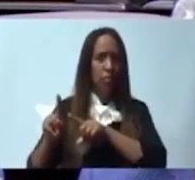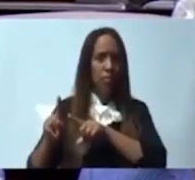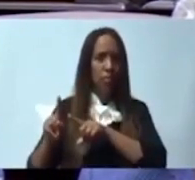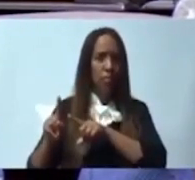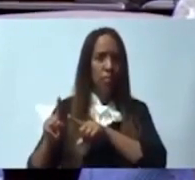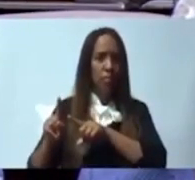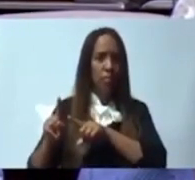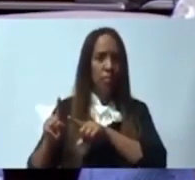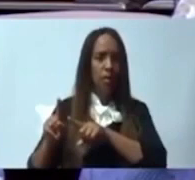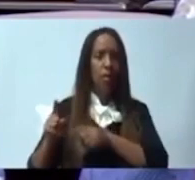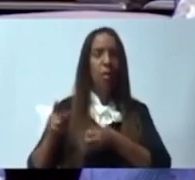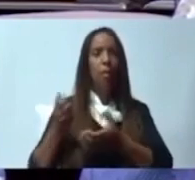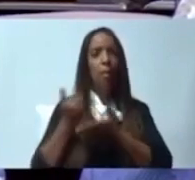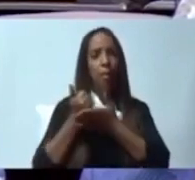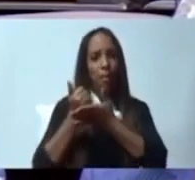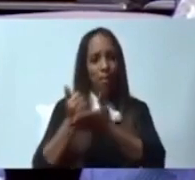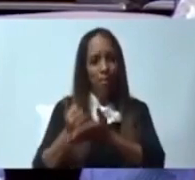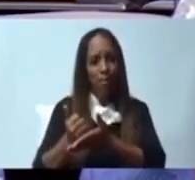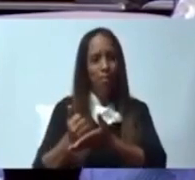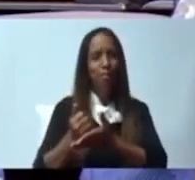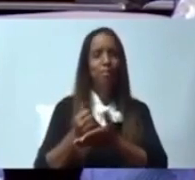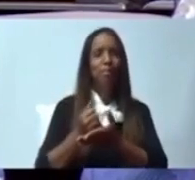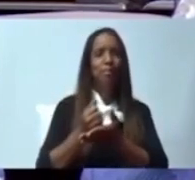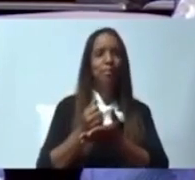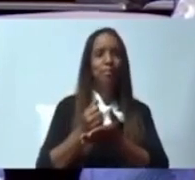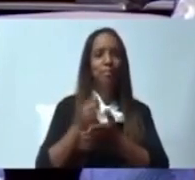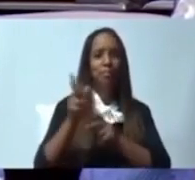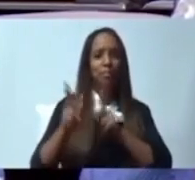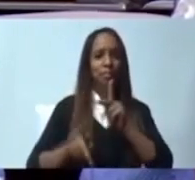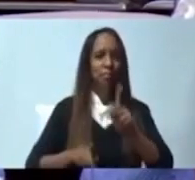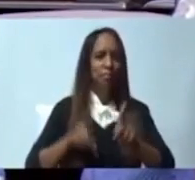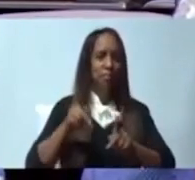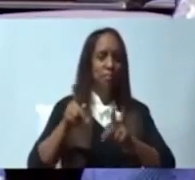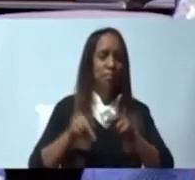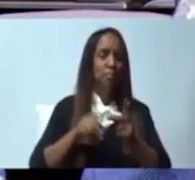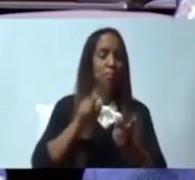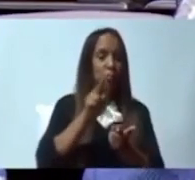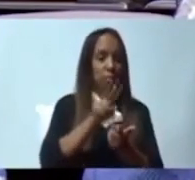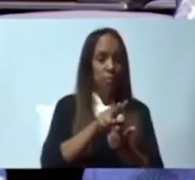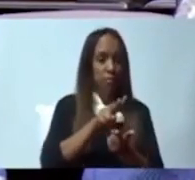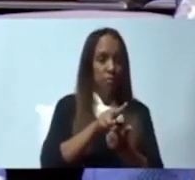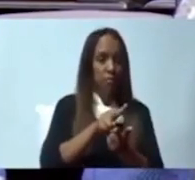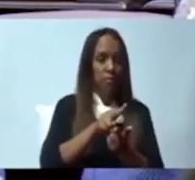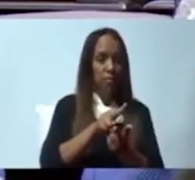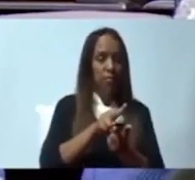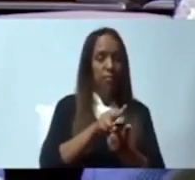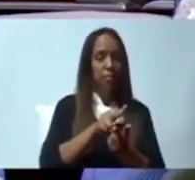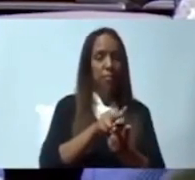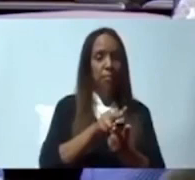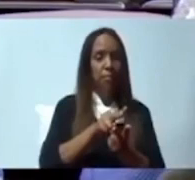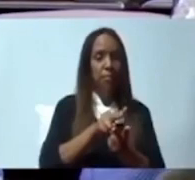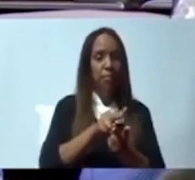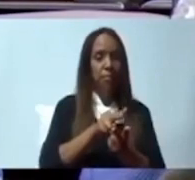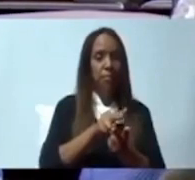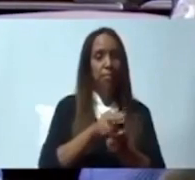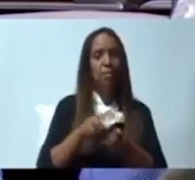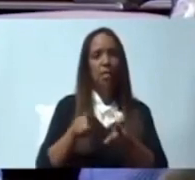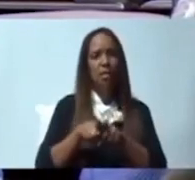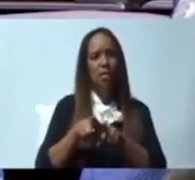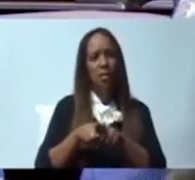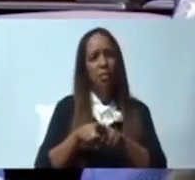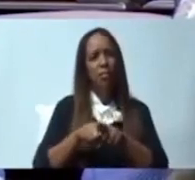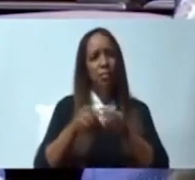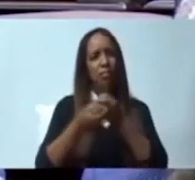Porque si tú tienes miedo, vete a acostar, Víctor. Cobarde. Tú eres un cobarde si tú tienes miedo. Pero no es